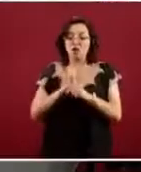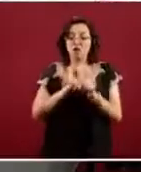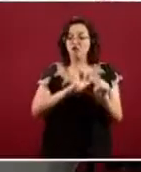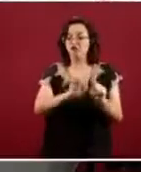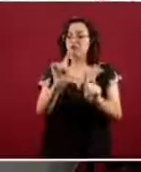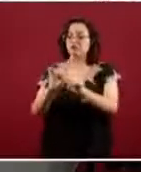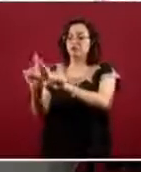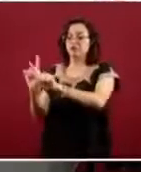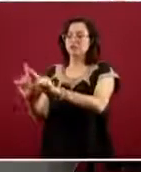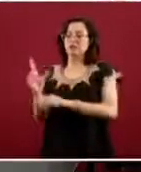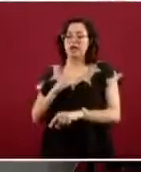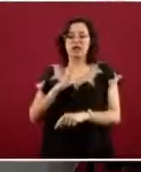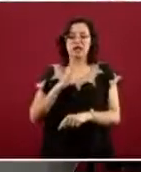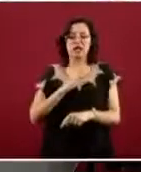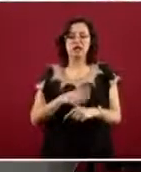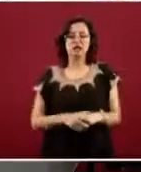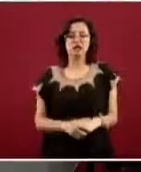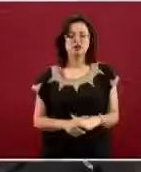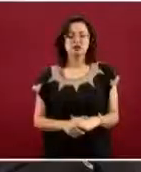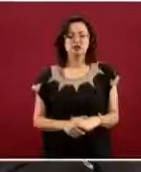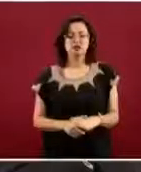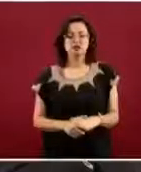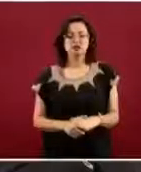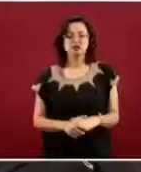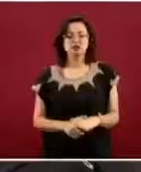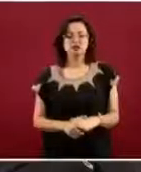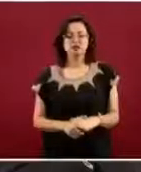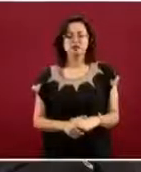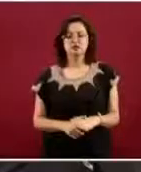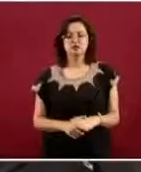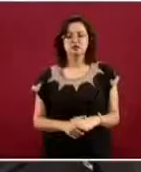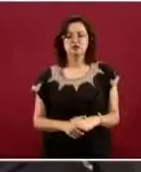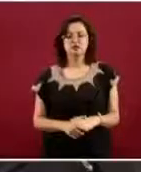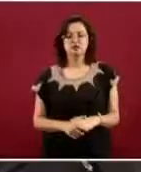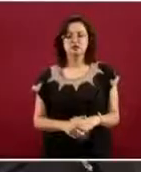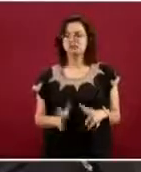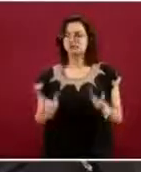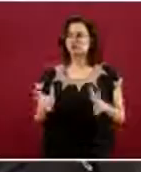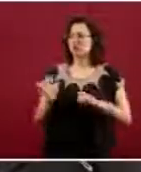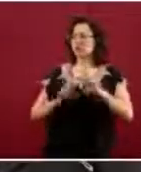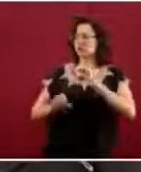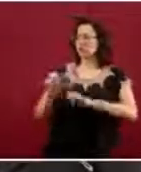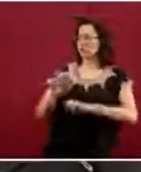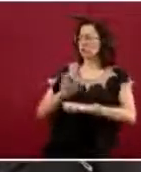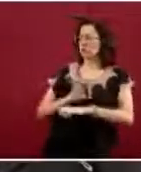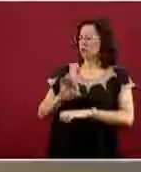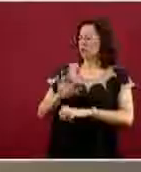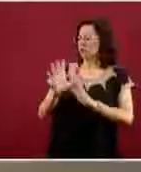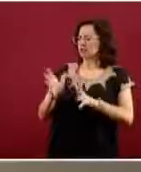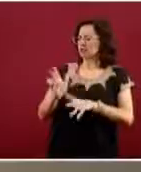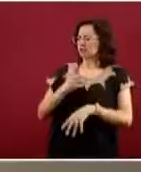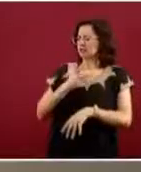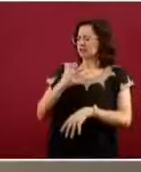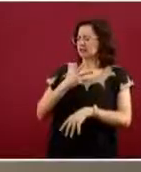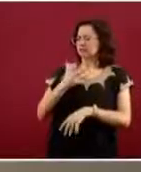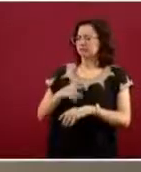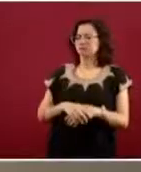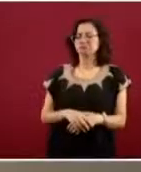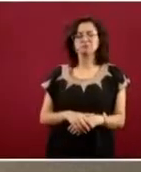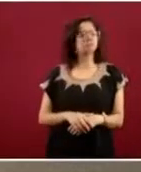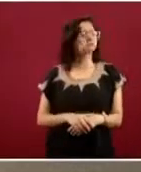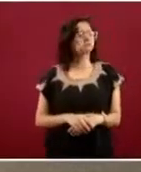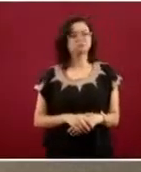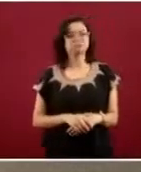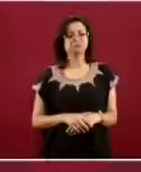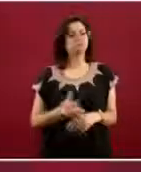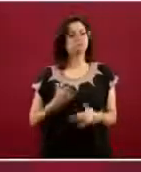el de SARS-CoV-2? Ya la empresa ya los tiene disponibles, de hecho ya los puedes comprar. La prueba que se usa en México desde